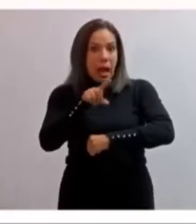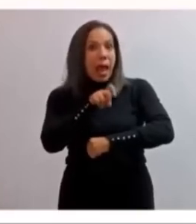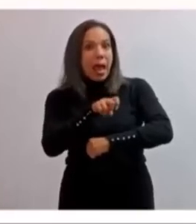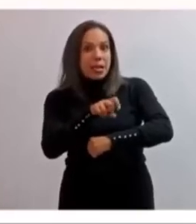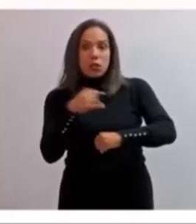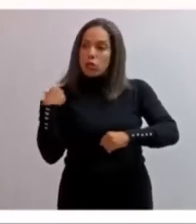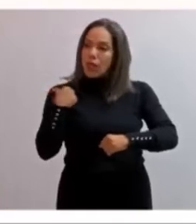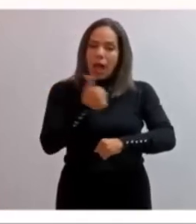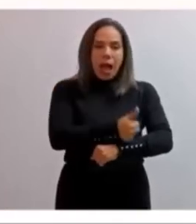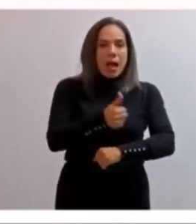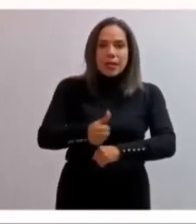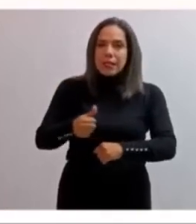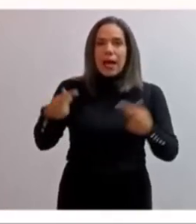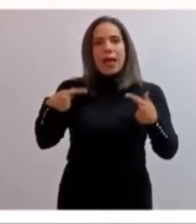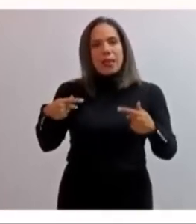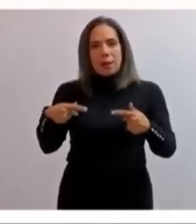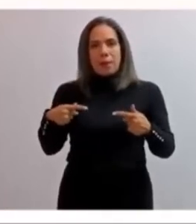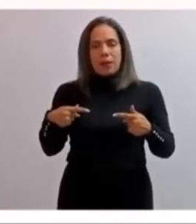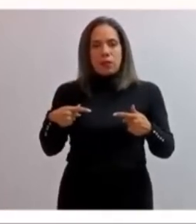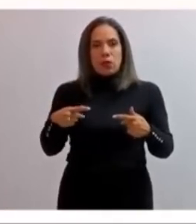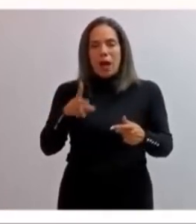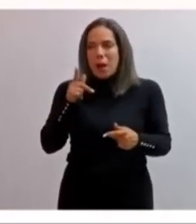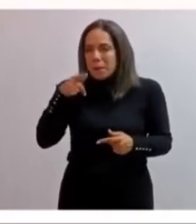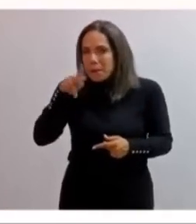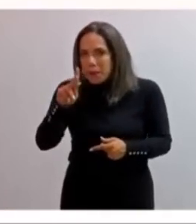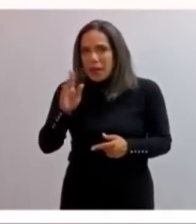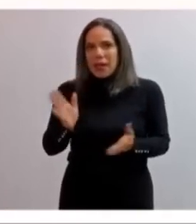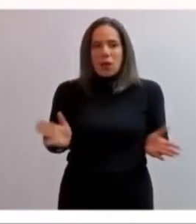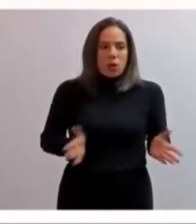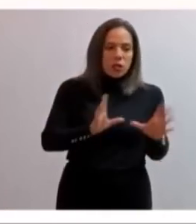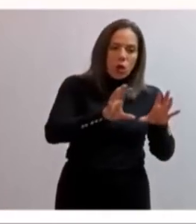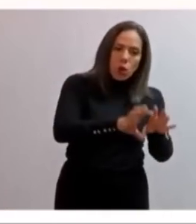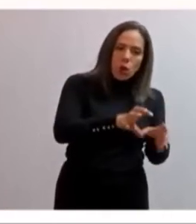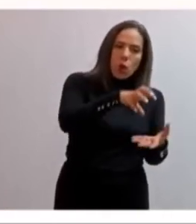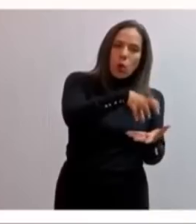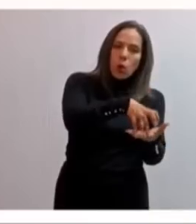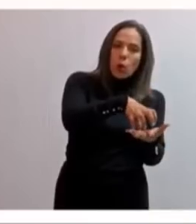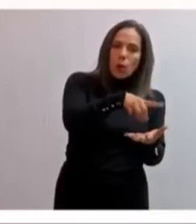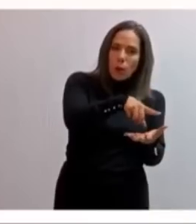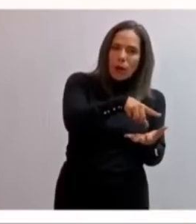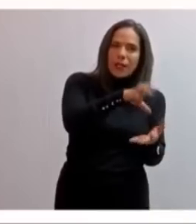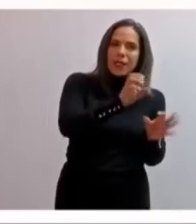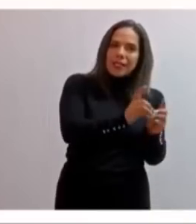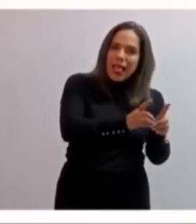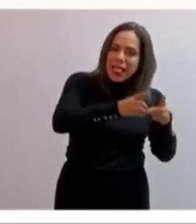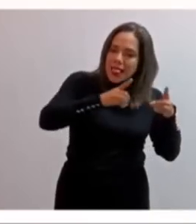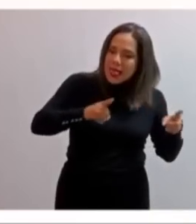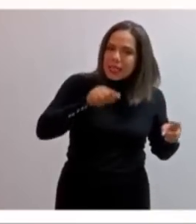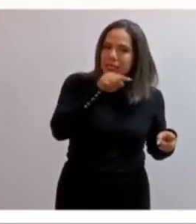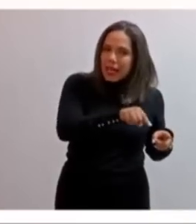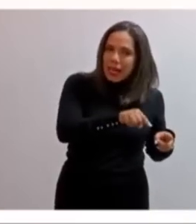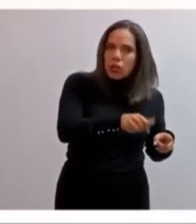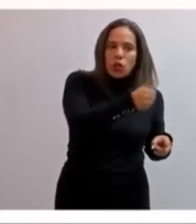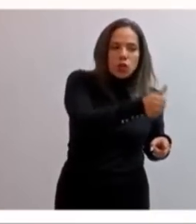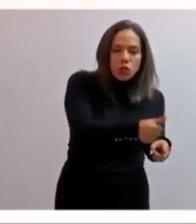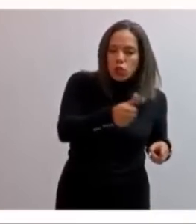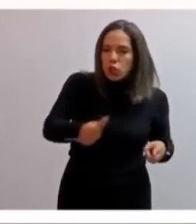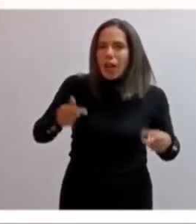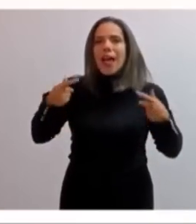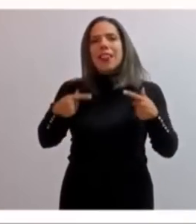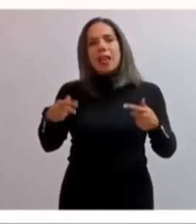significa que renunciemos a formarlas, pero además este desarrollo es para la construcción de